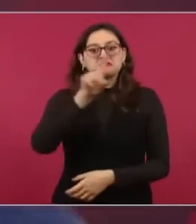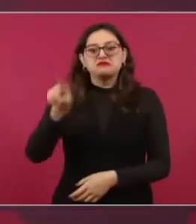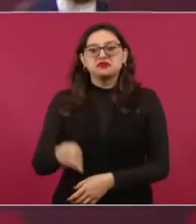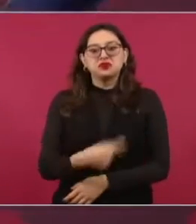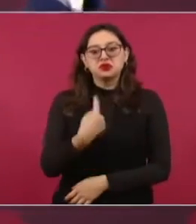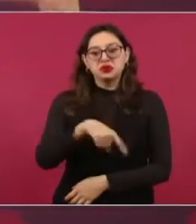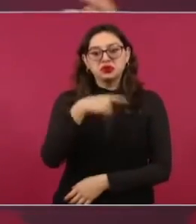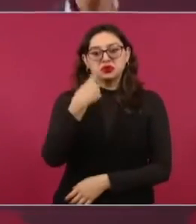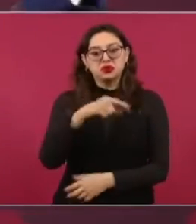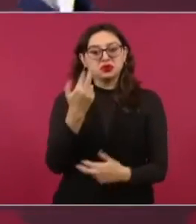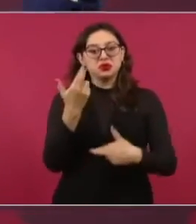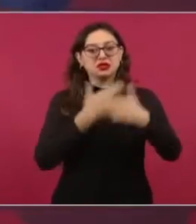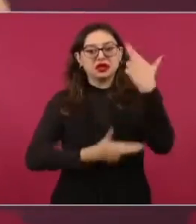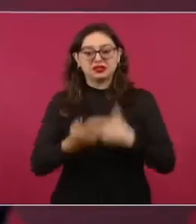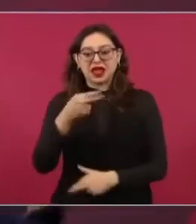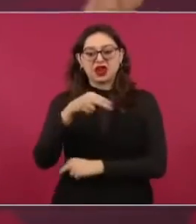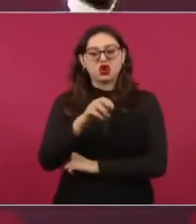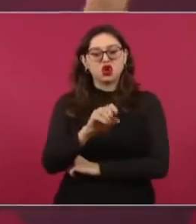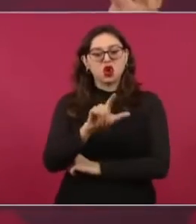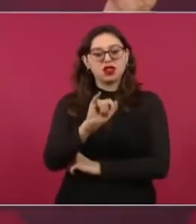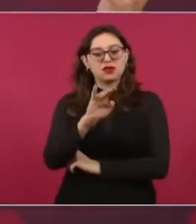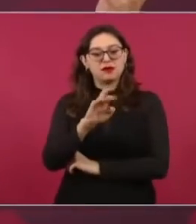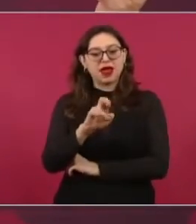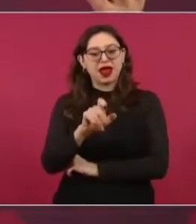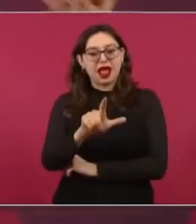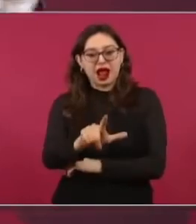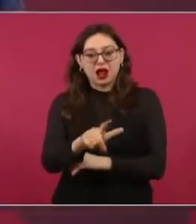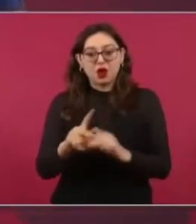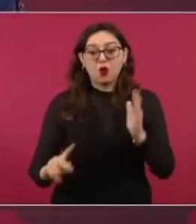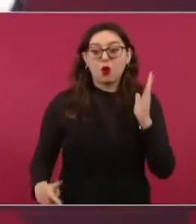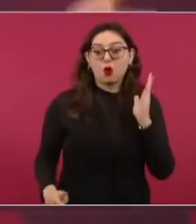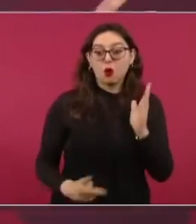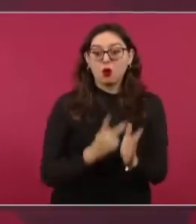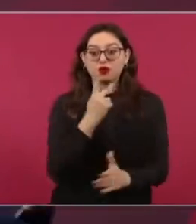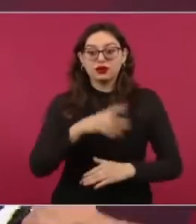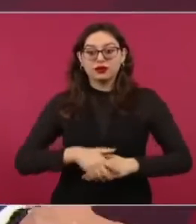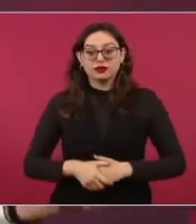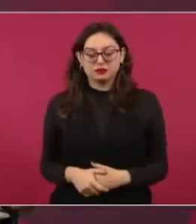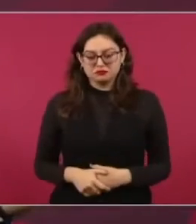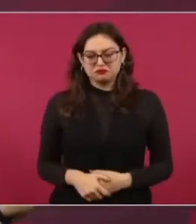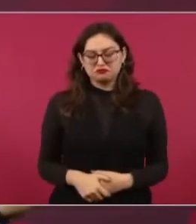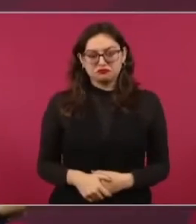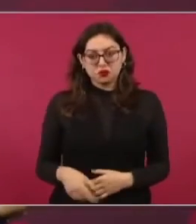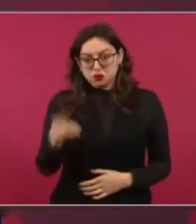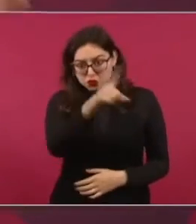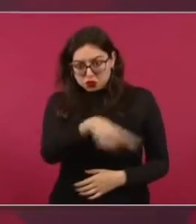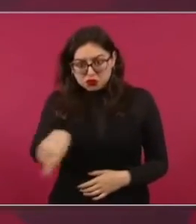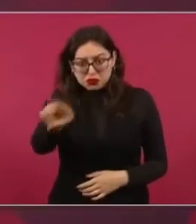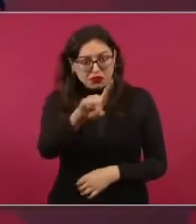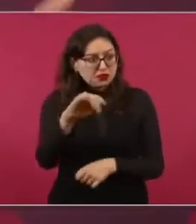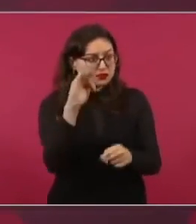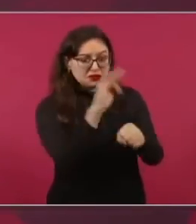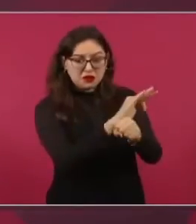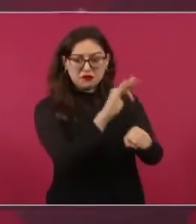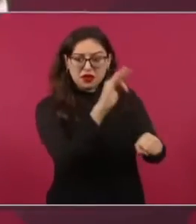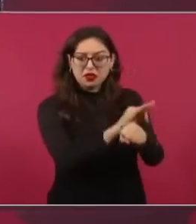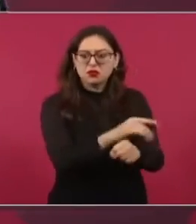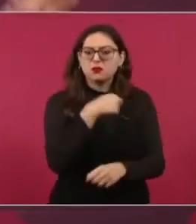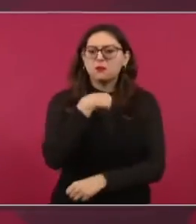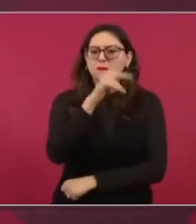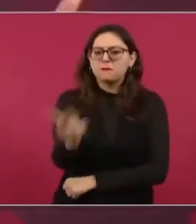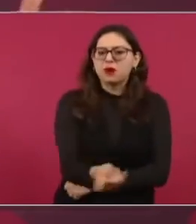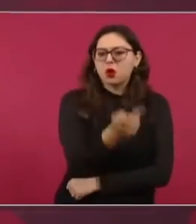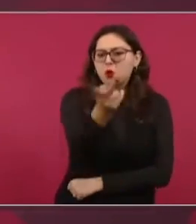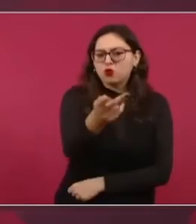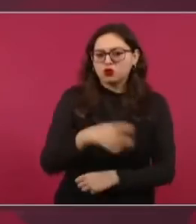La pregunta de nuevo es, a ver, ¿qué legislaron en beneficio del pueblo en